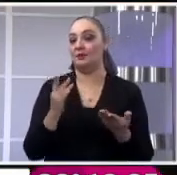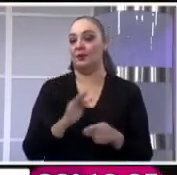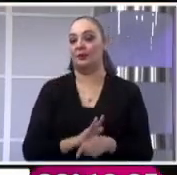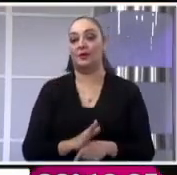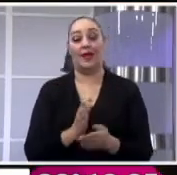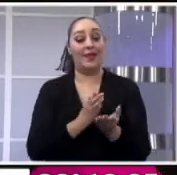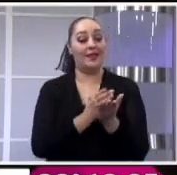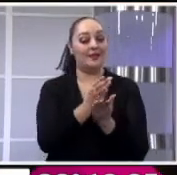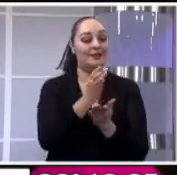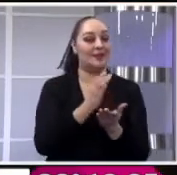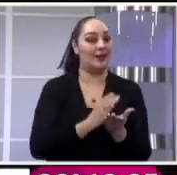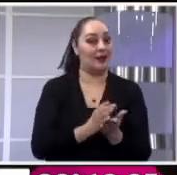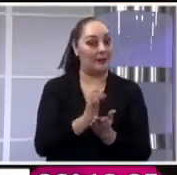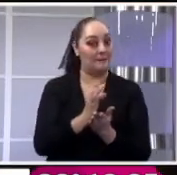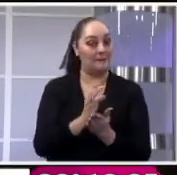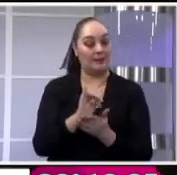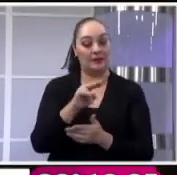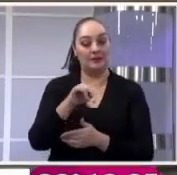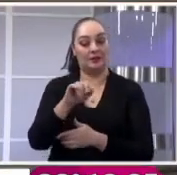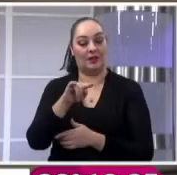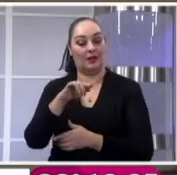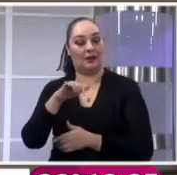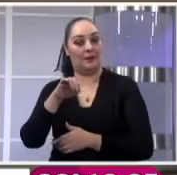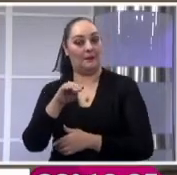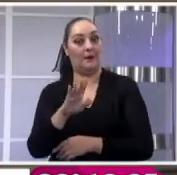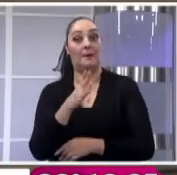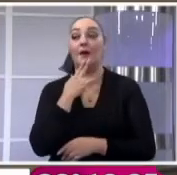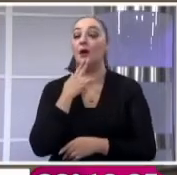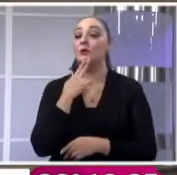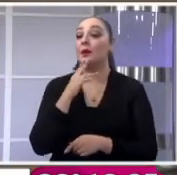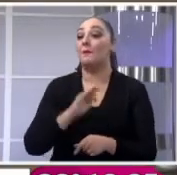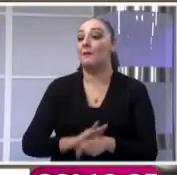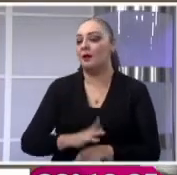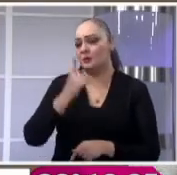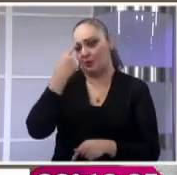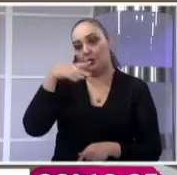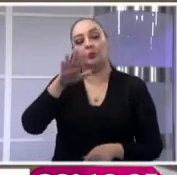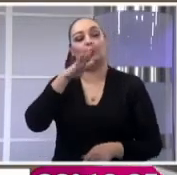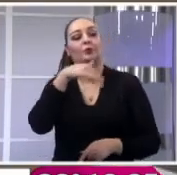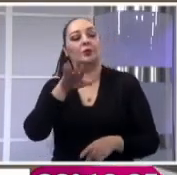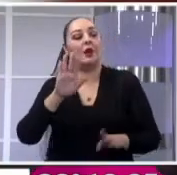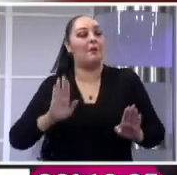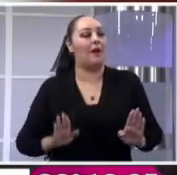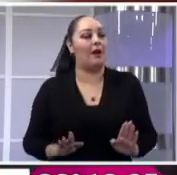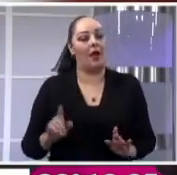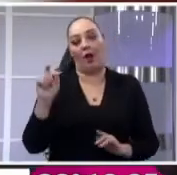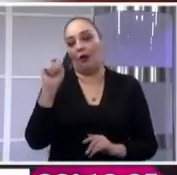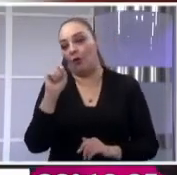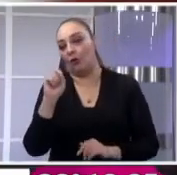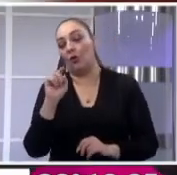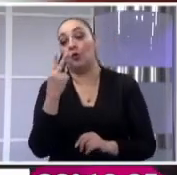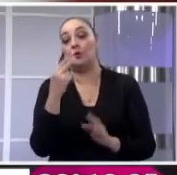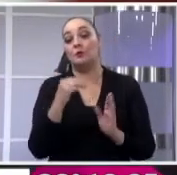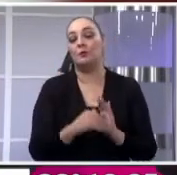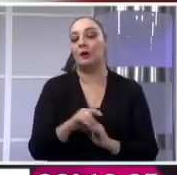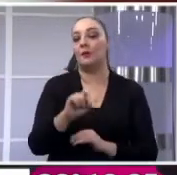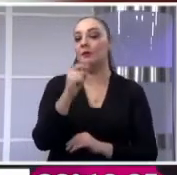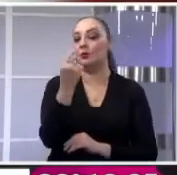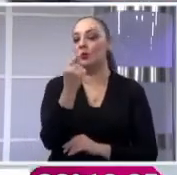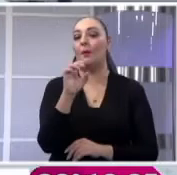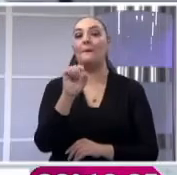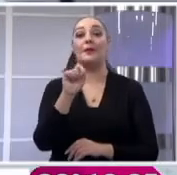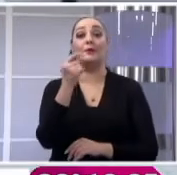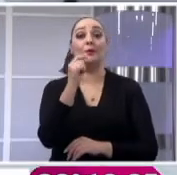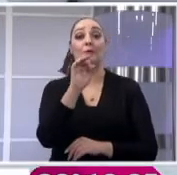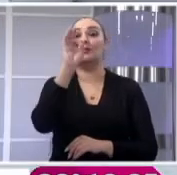como la tercera red o plataforma más utilizada por los mexicanos para conseguir pareja y es que en 2021 un 21 por ciento de las personas